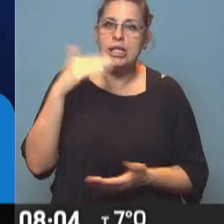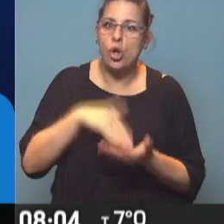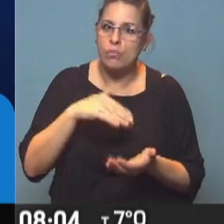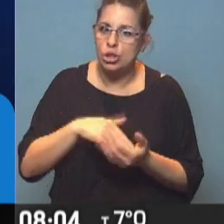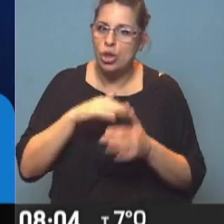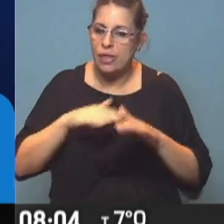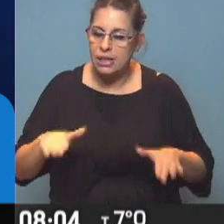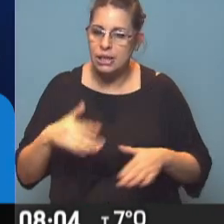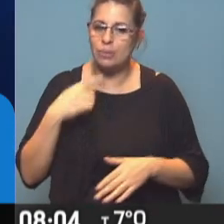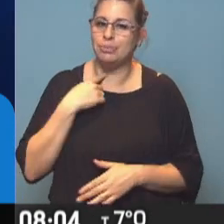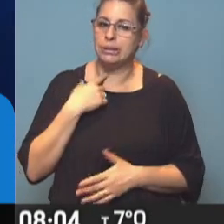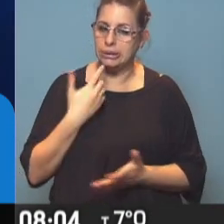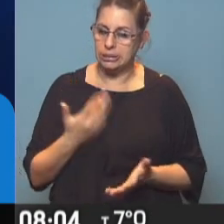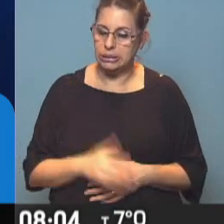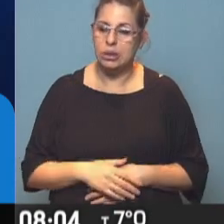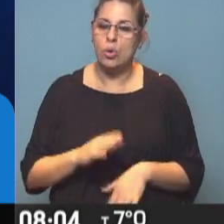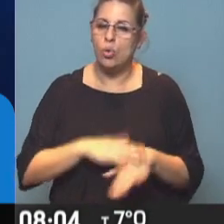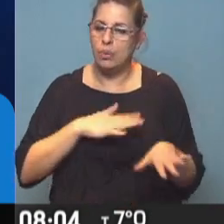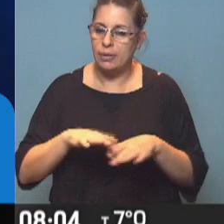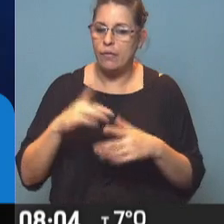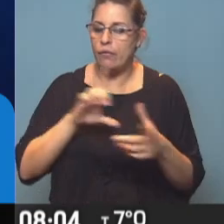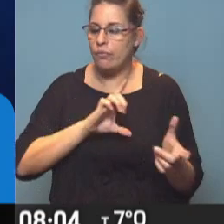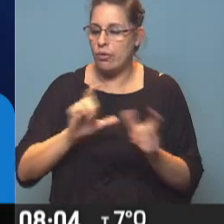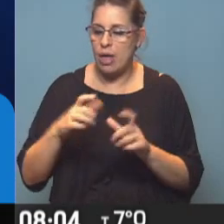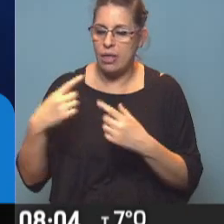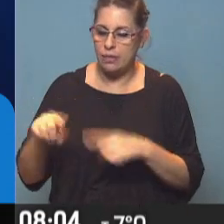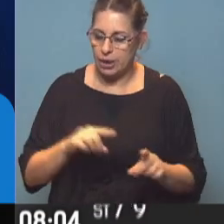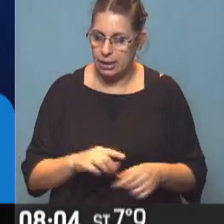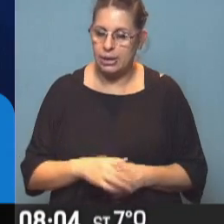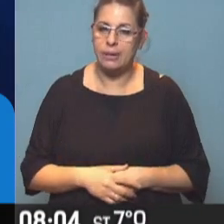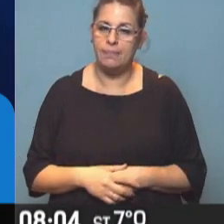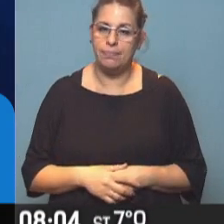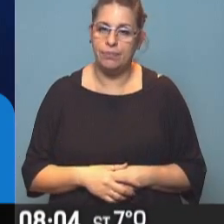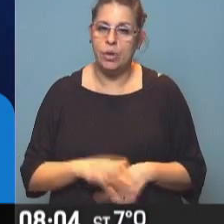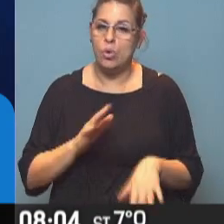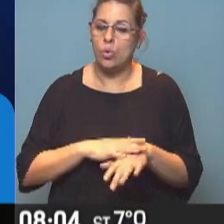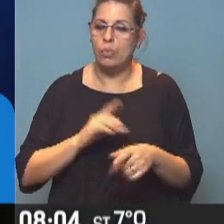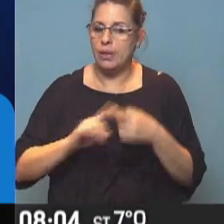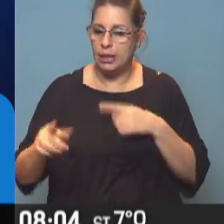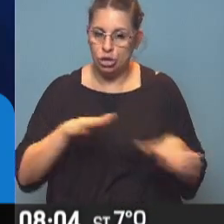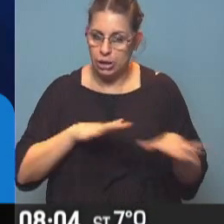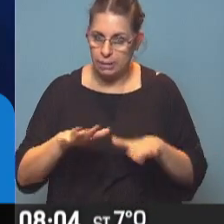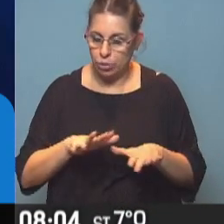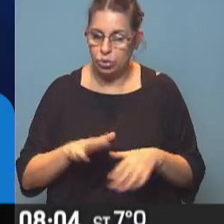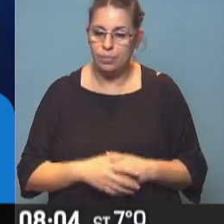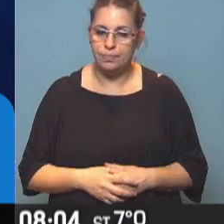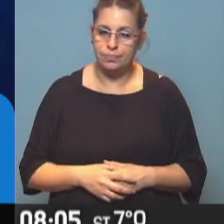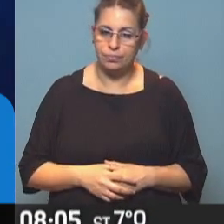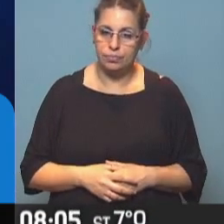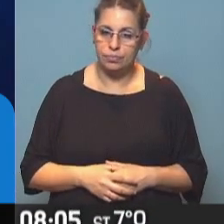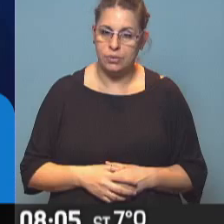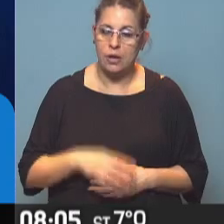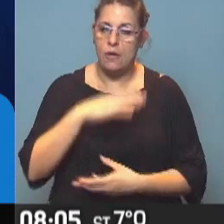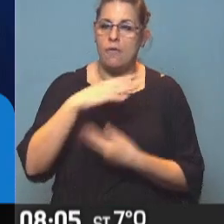de niños que están afectados de manera diferente, directamente por el terremoto en términos de pérdida